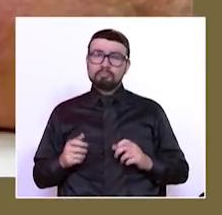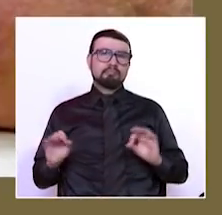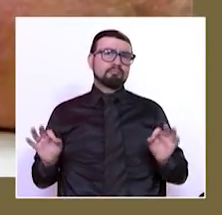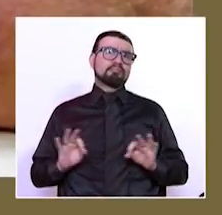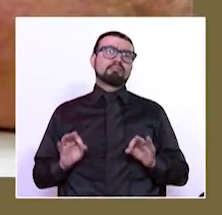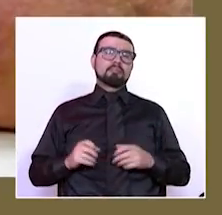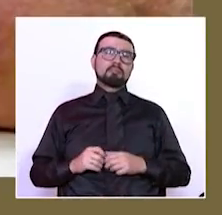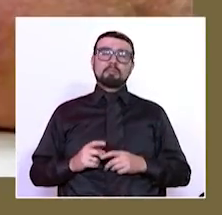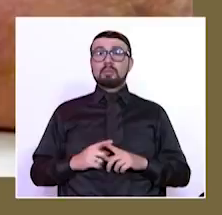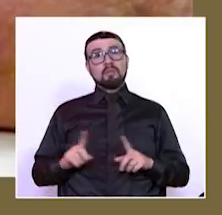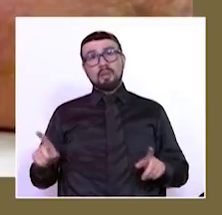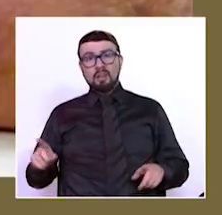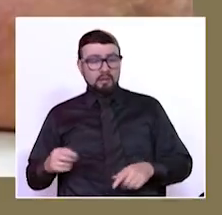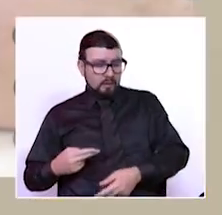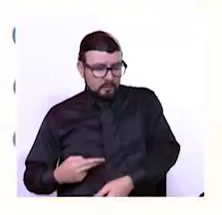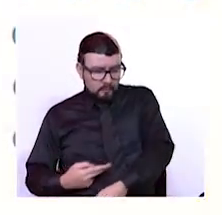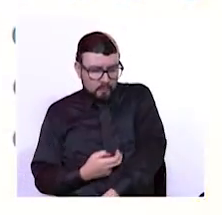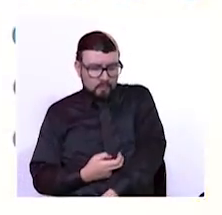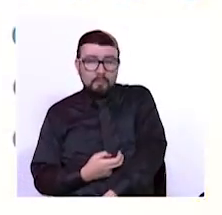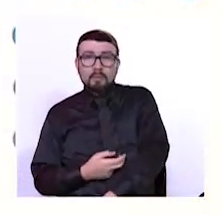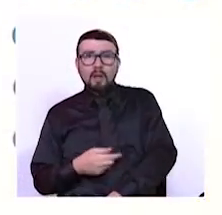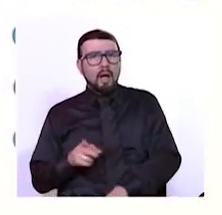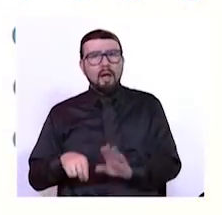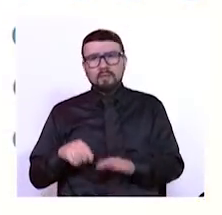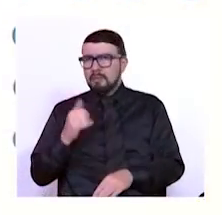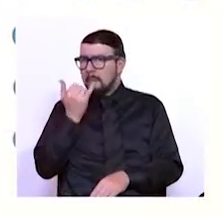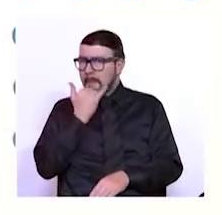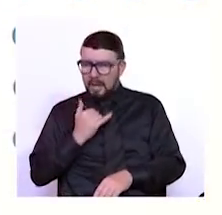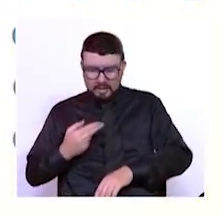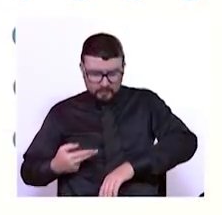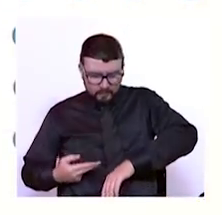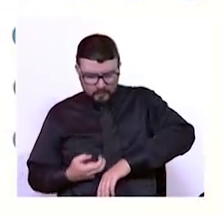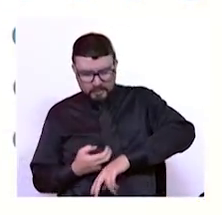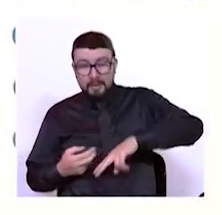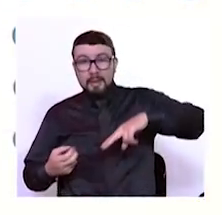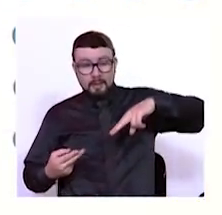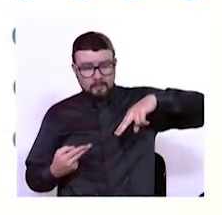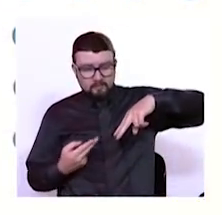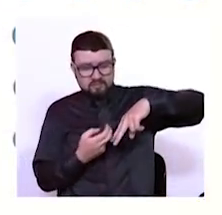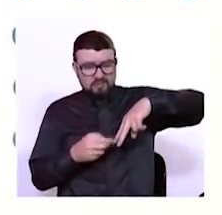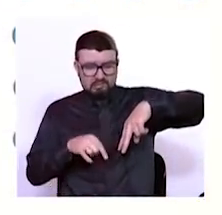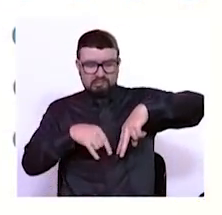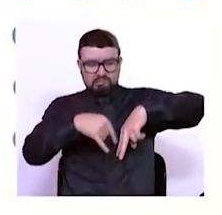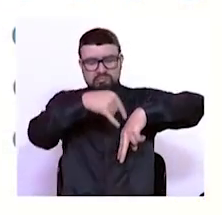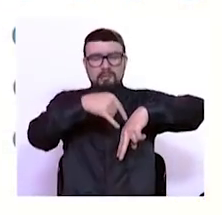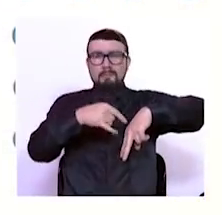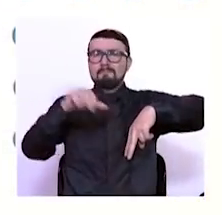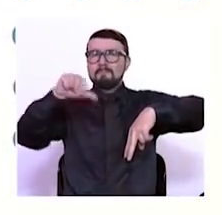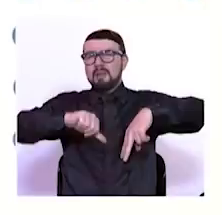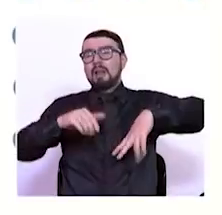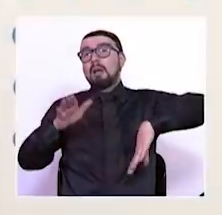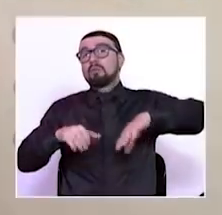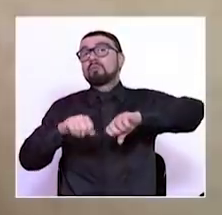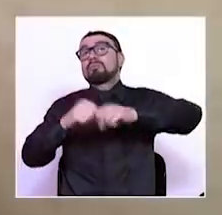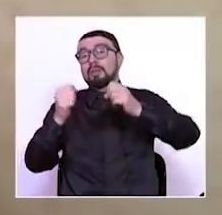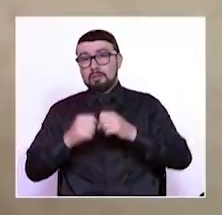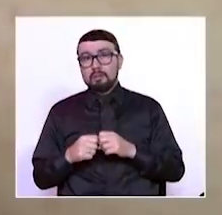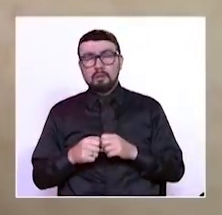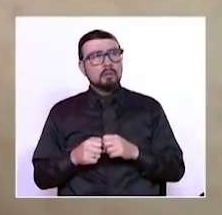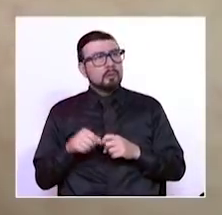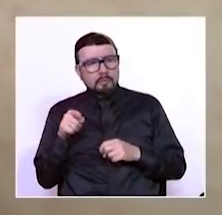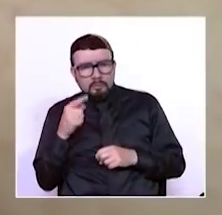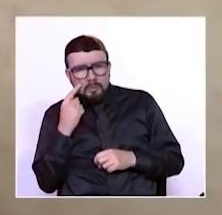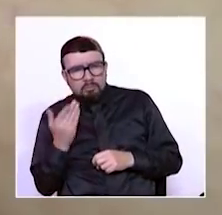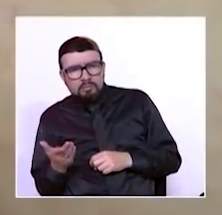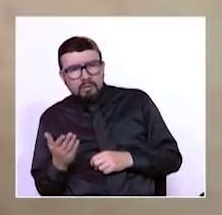inyectar venas, muy mal inyectadas en muchas partes, y otra es saber la fisiopatología,